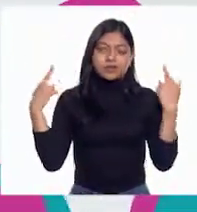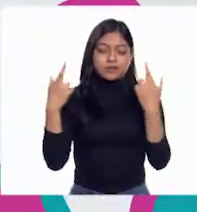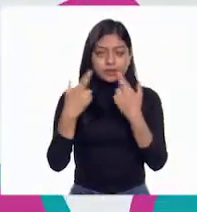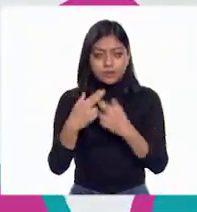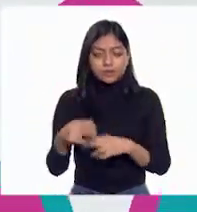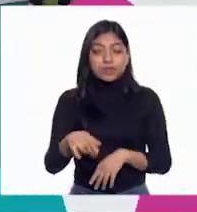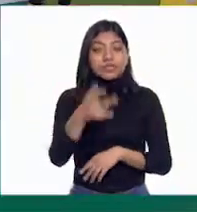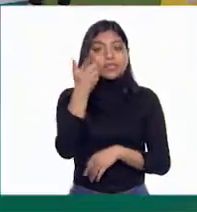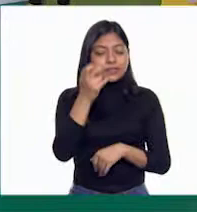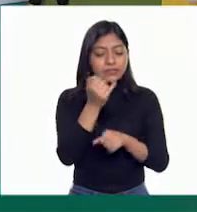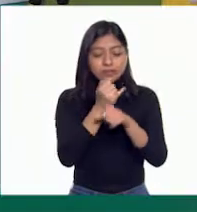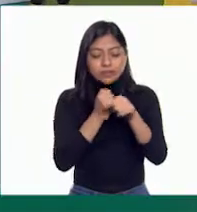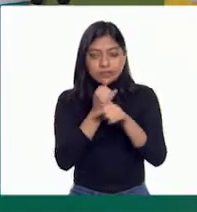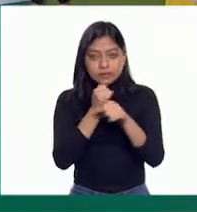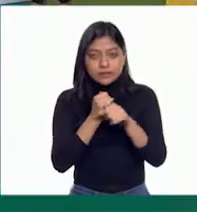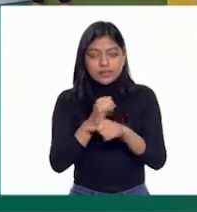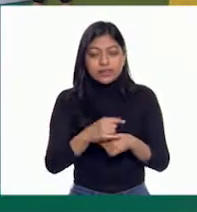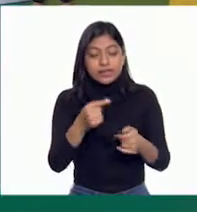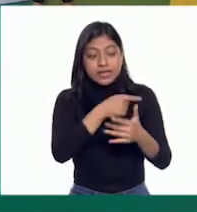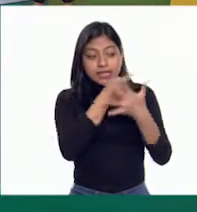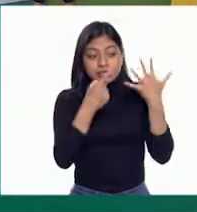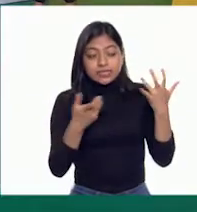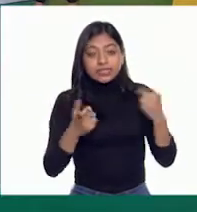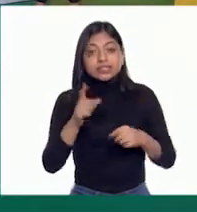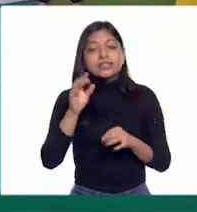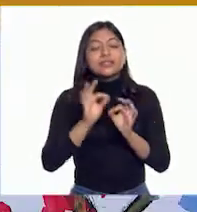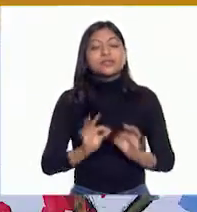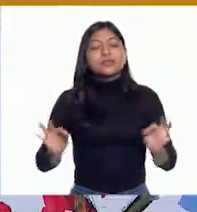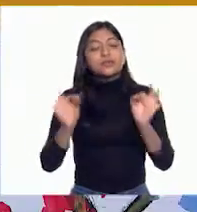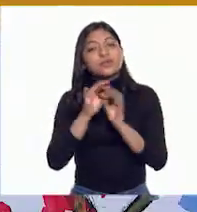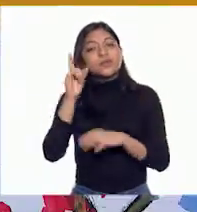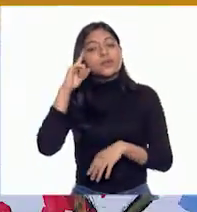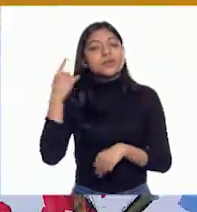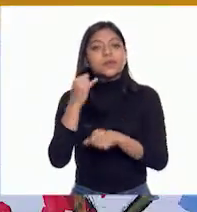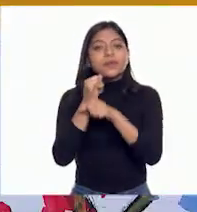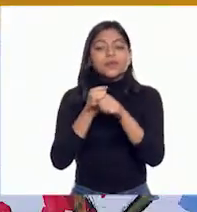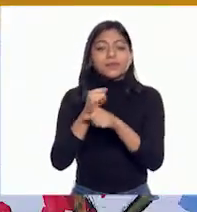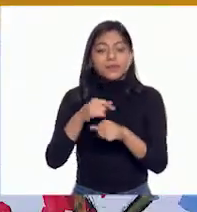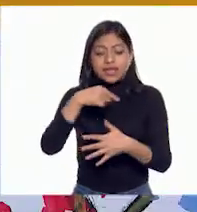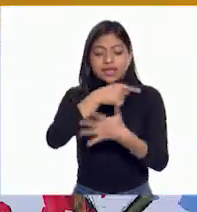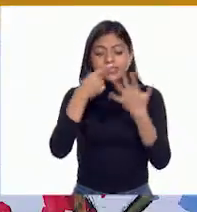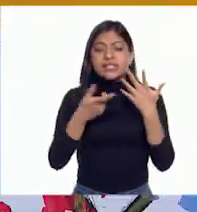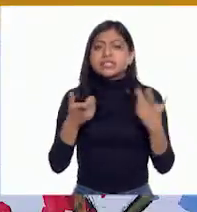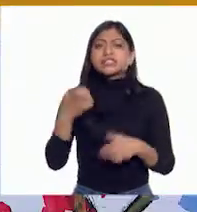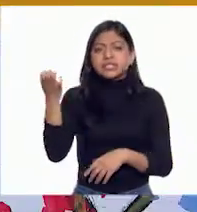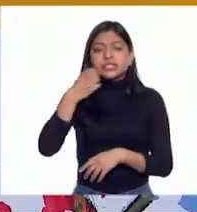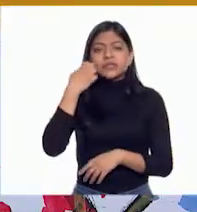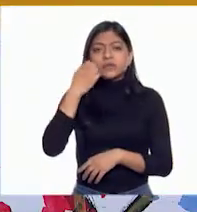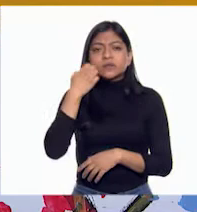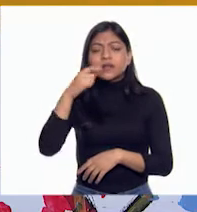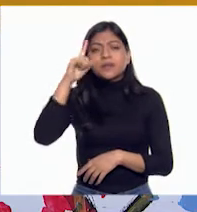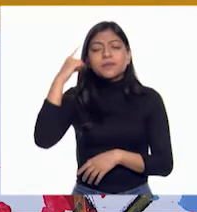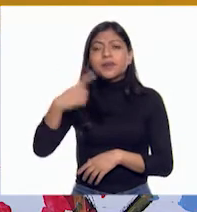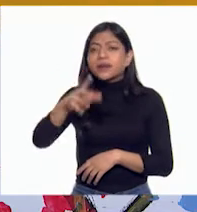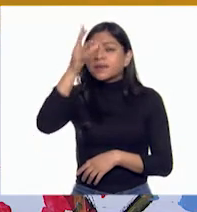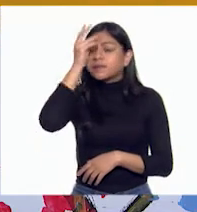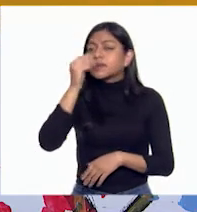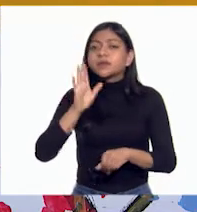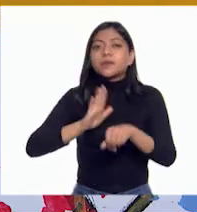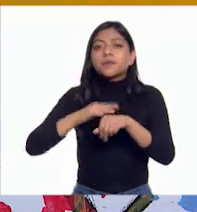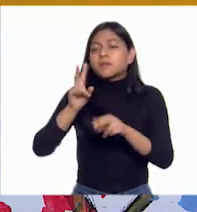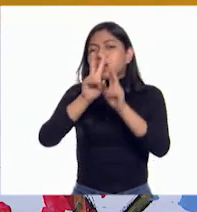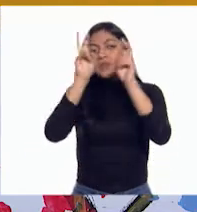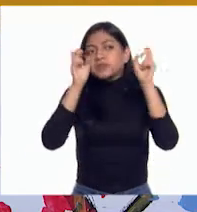cosas, ¿no? Sí, así sí, es. Son acciones que realizamos en la escuela para saber más sobre